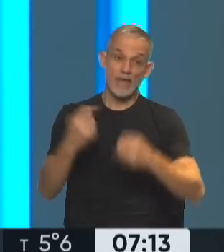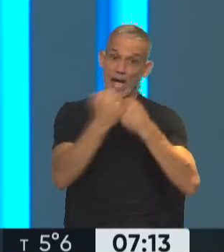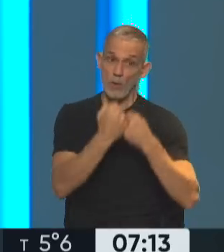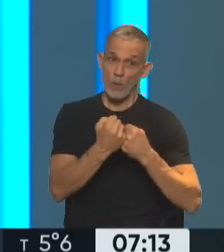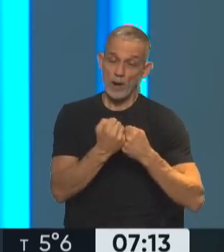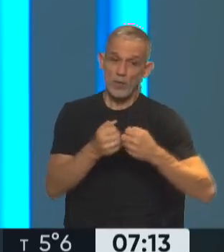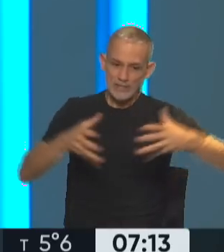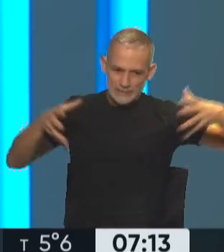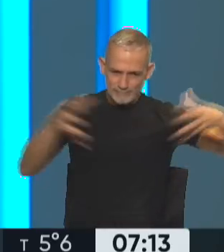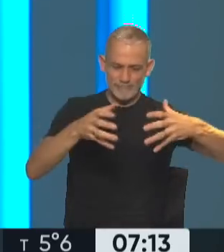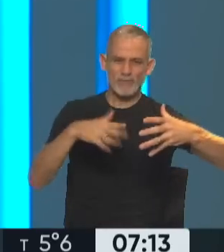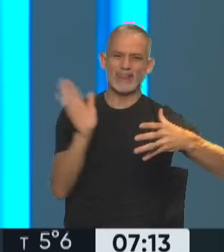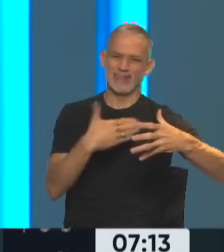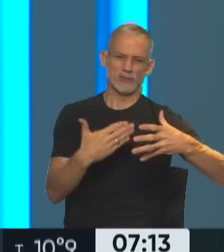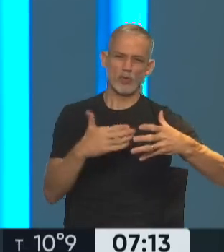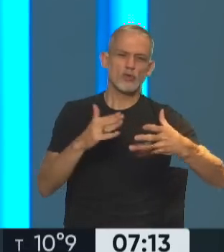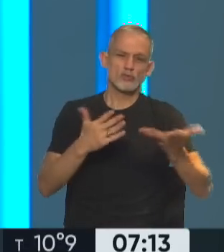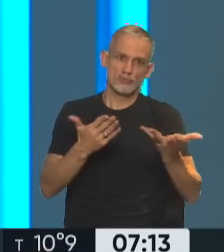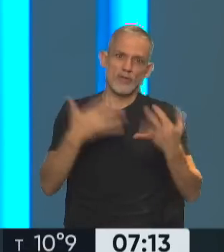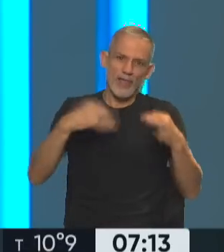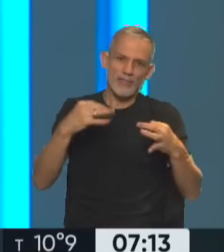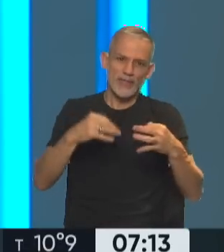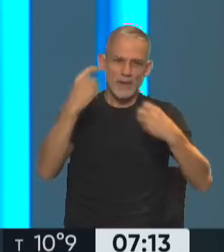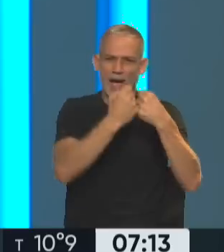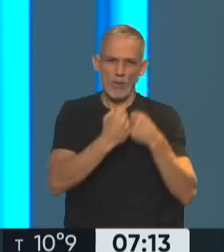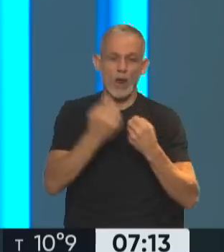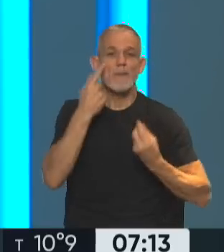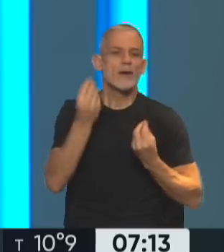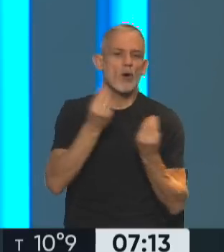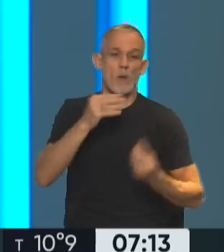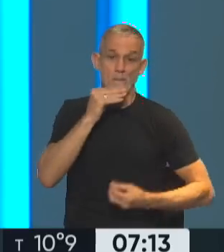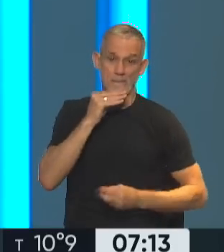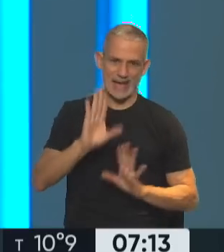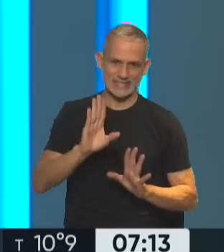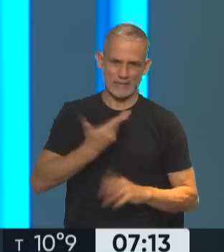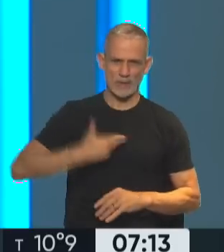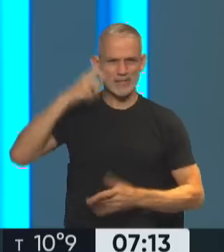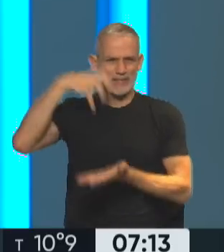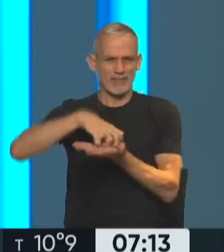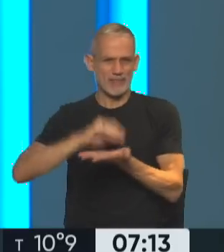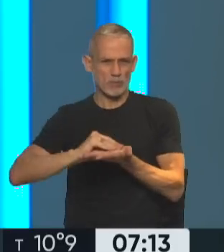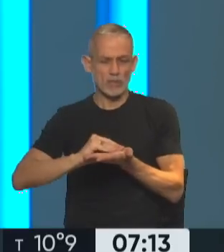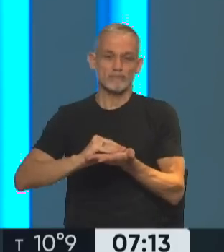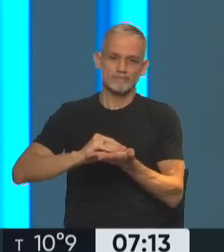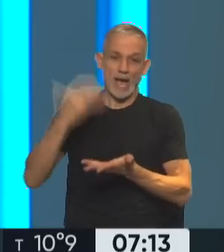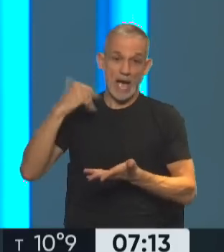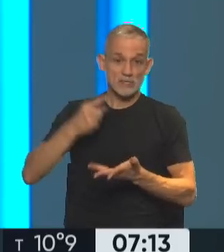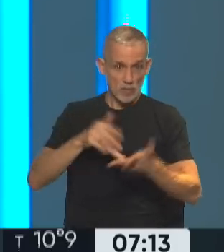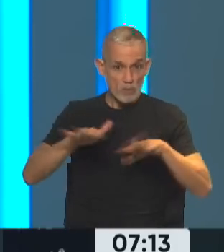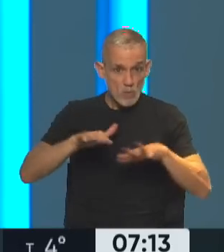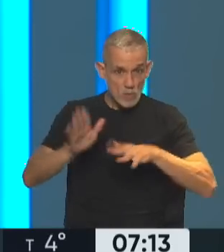de la coalición, de todo el Frente de Todos. Hay que ver cómo se mueve en este esquema Sergio Massa, el presidente de la Cámara de Diputados, que ayer fue un